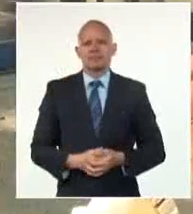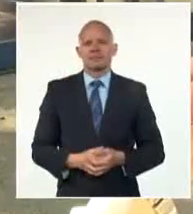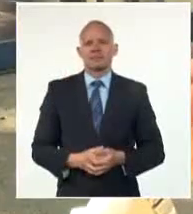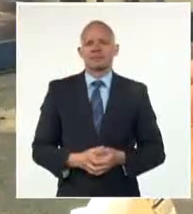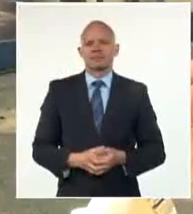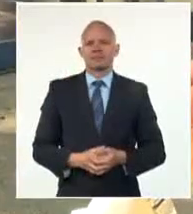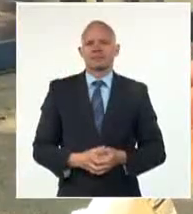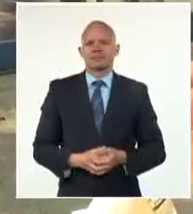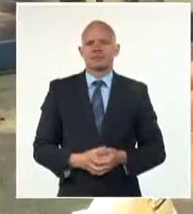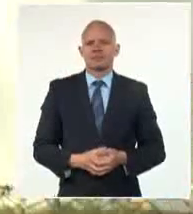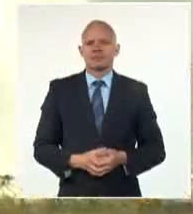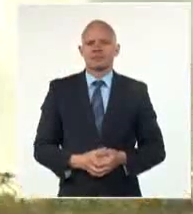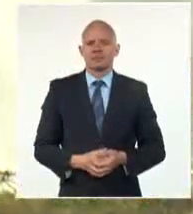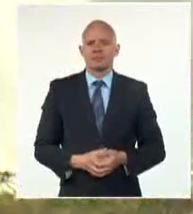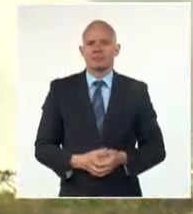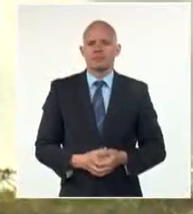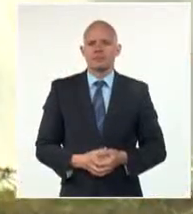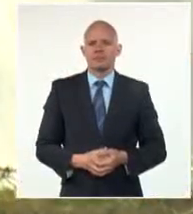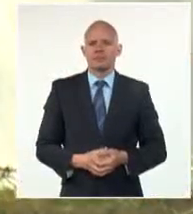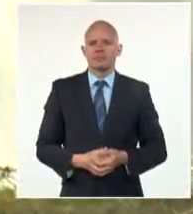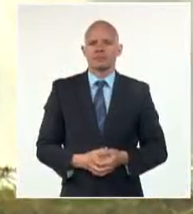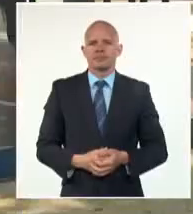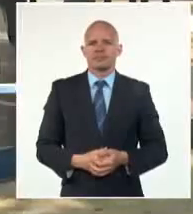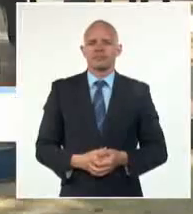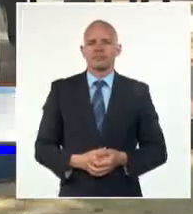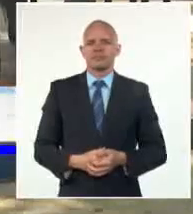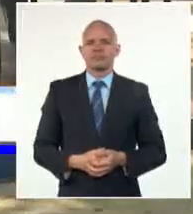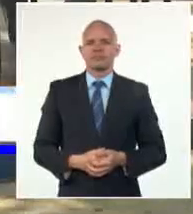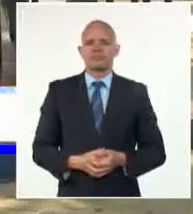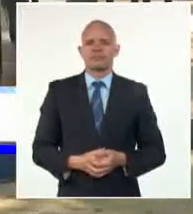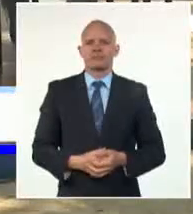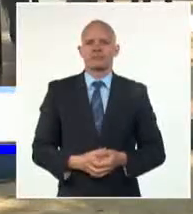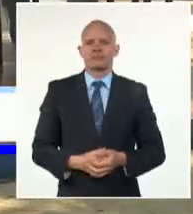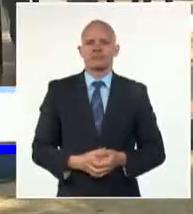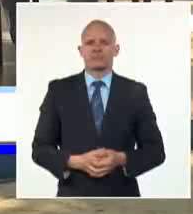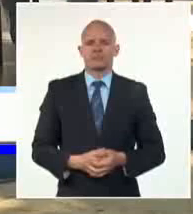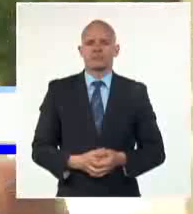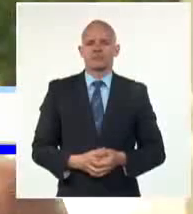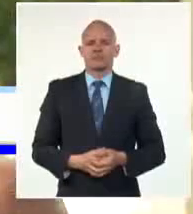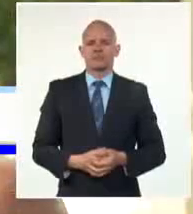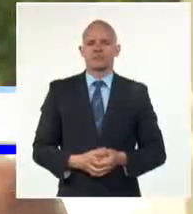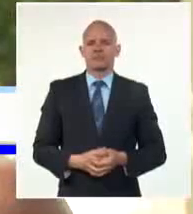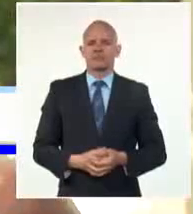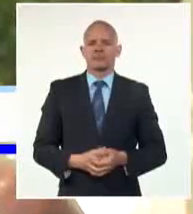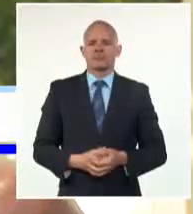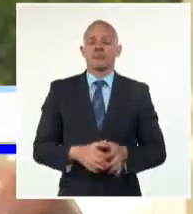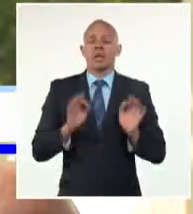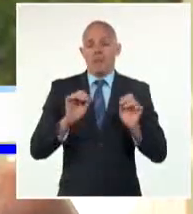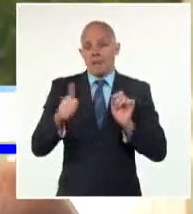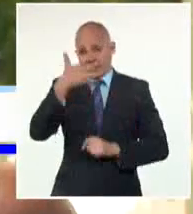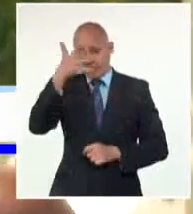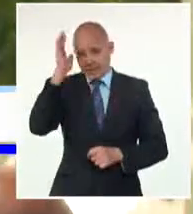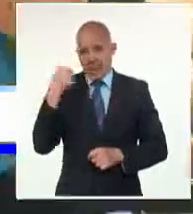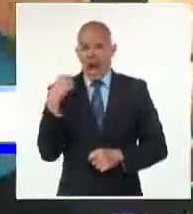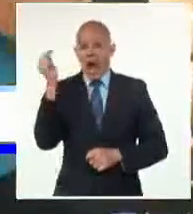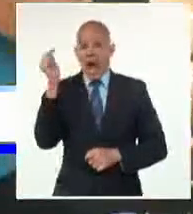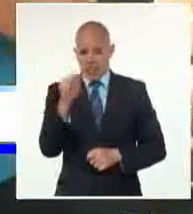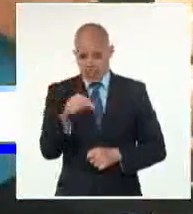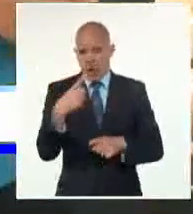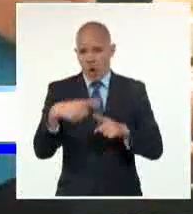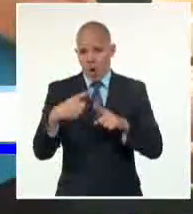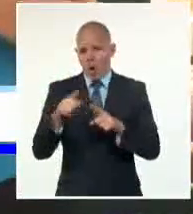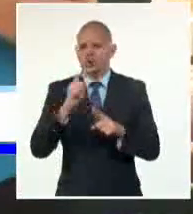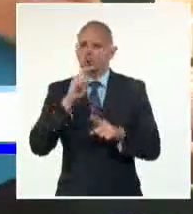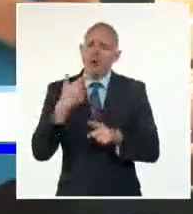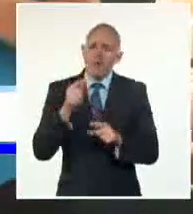Los candidatos a diputados por Santa Clara, junto al primer secretario del Comité Central del partido, Miguel Díaz-Canel Bermúdez, compartieron